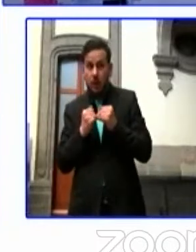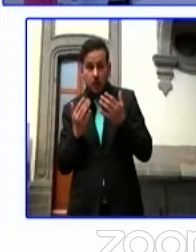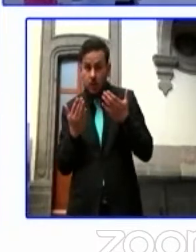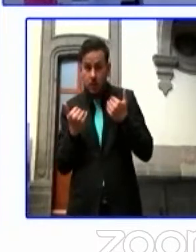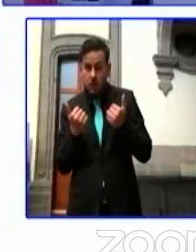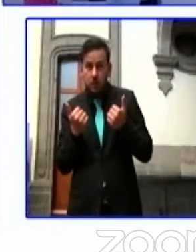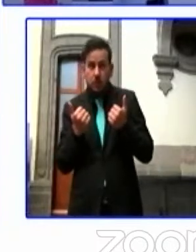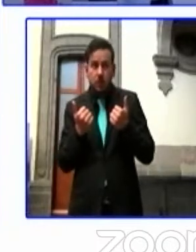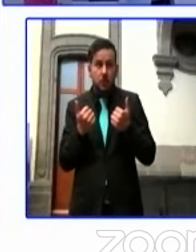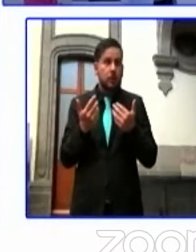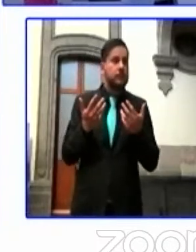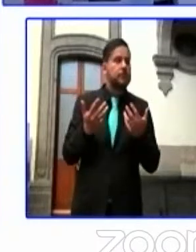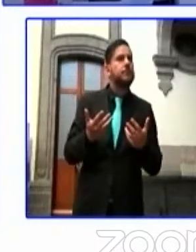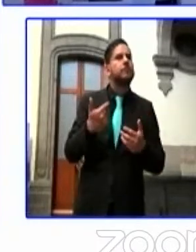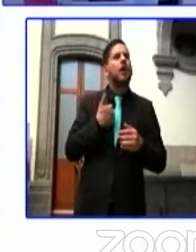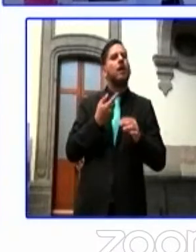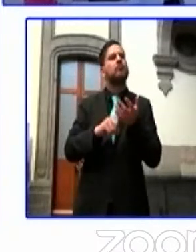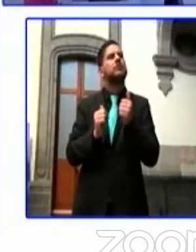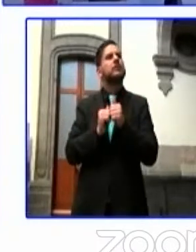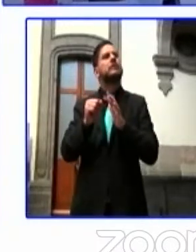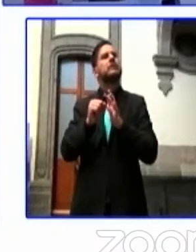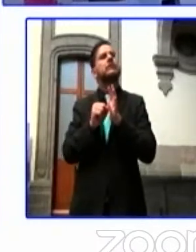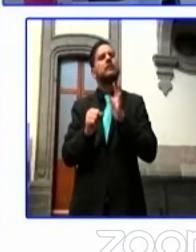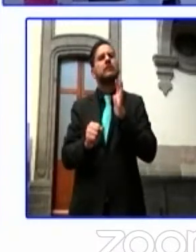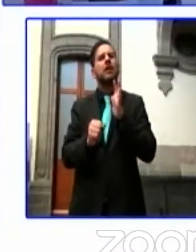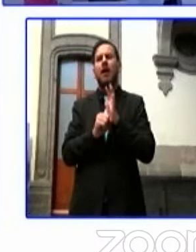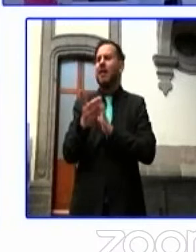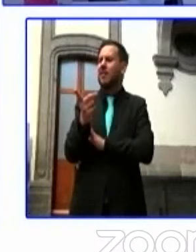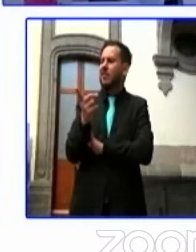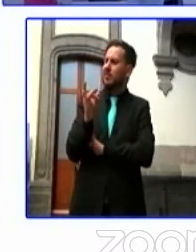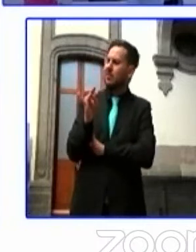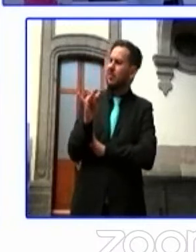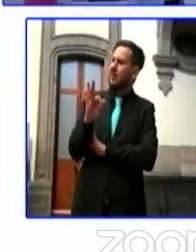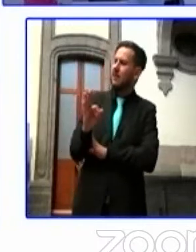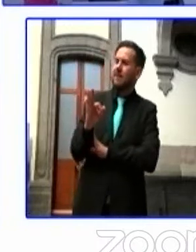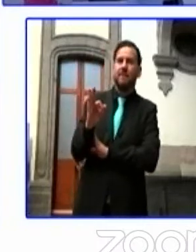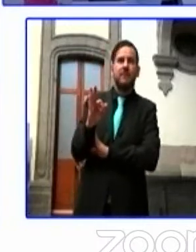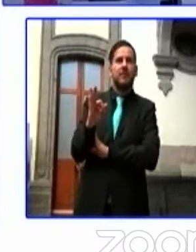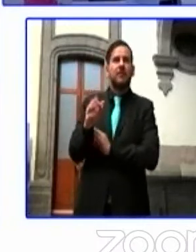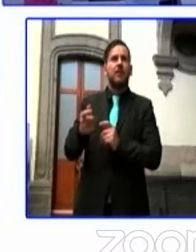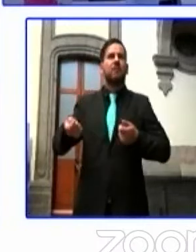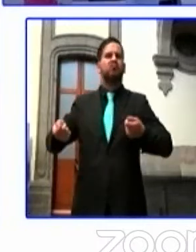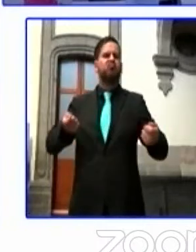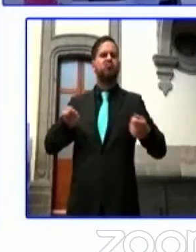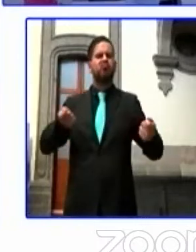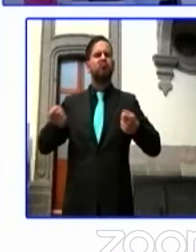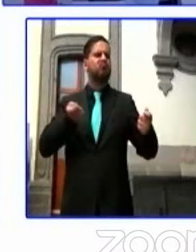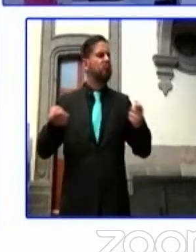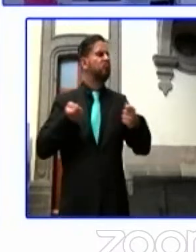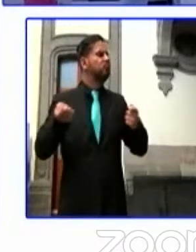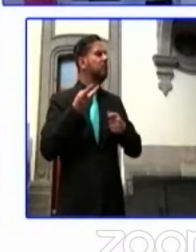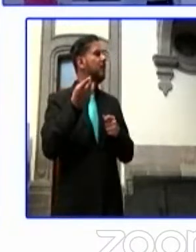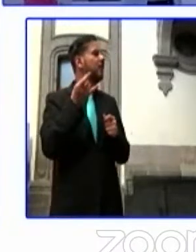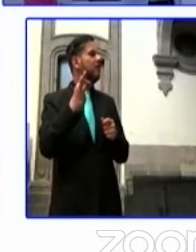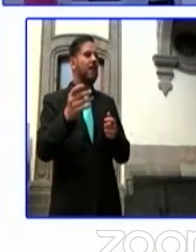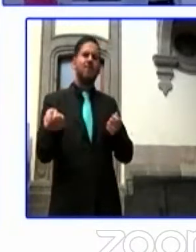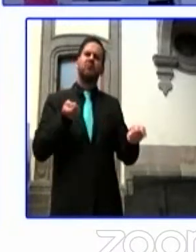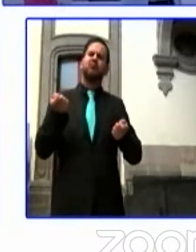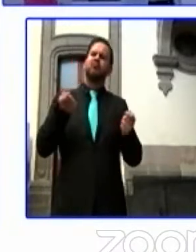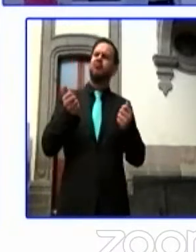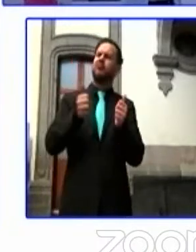sigue siendo el sistema estatal DIF quien lleva el tema de discapacidad. A veces no con el mejor